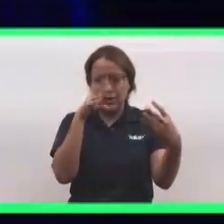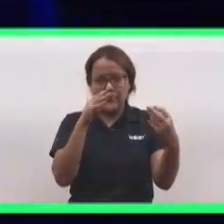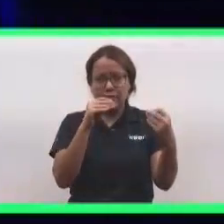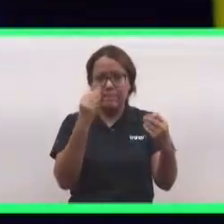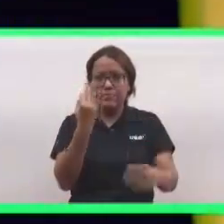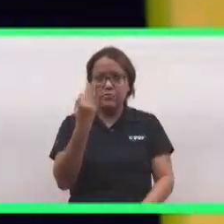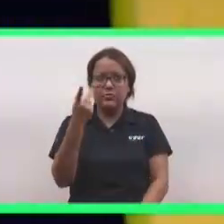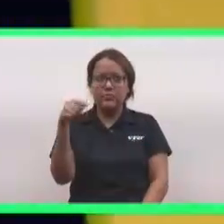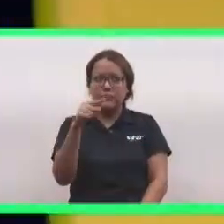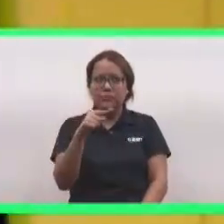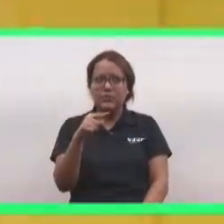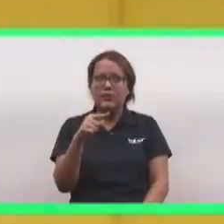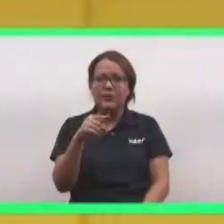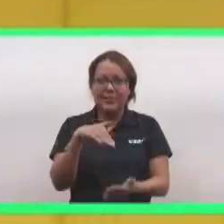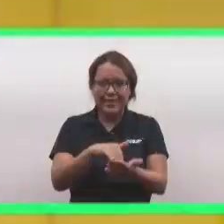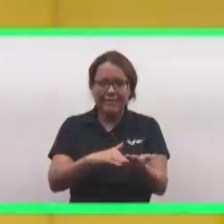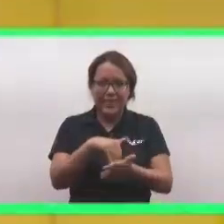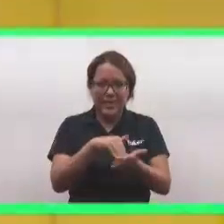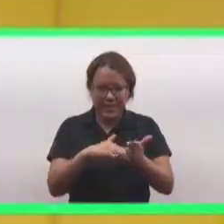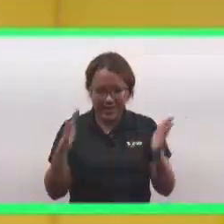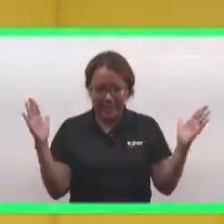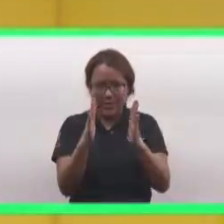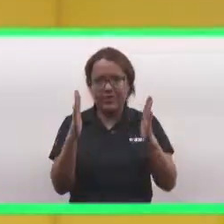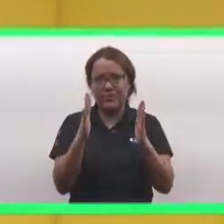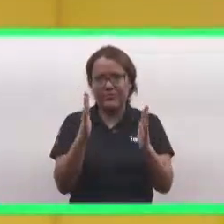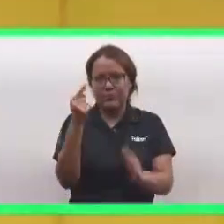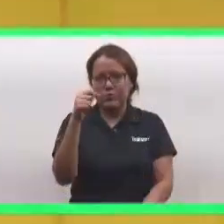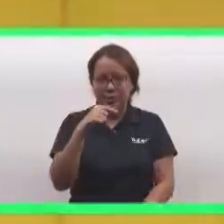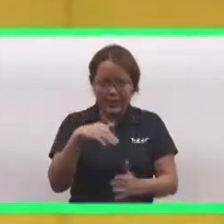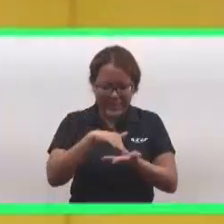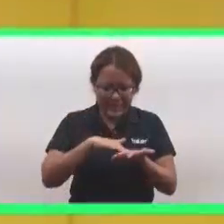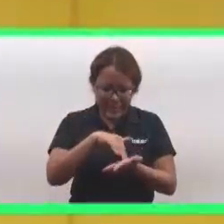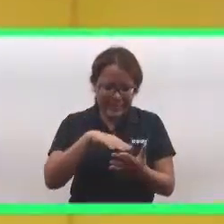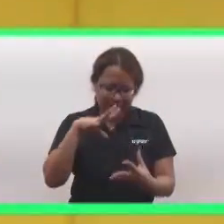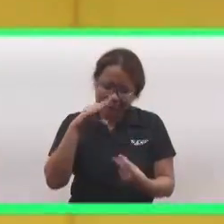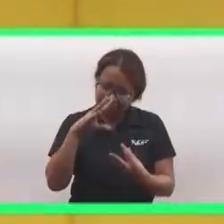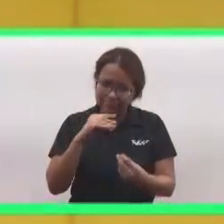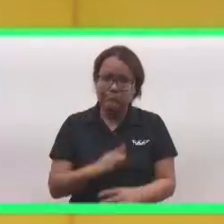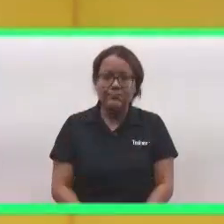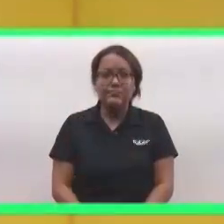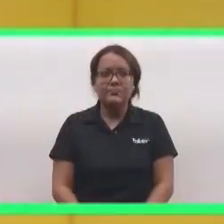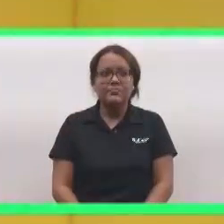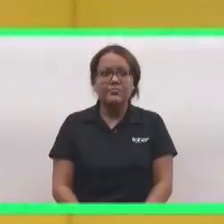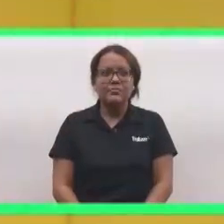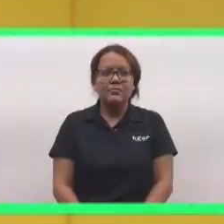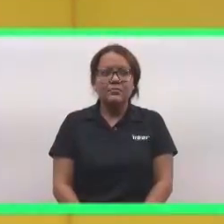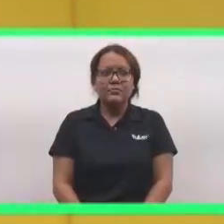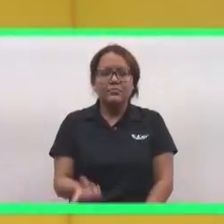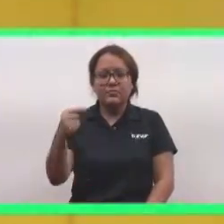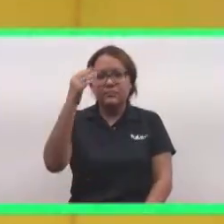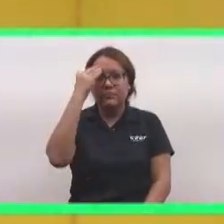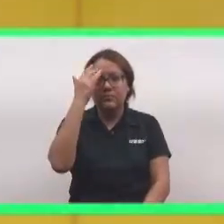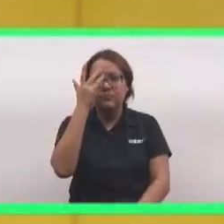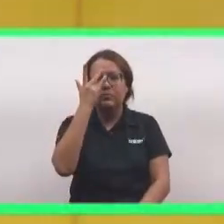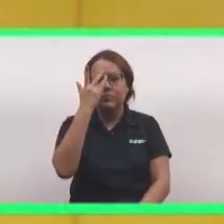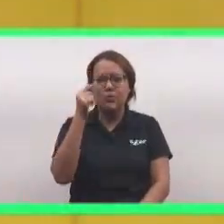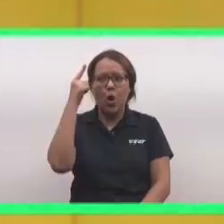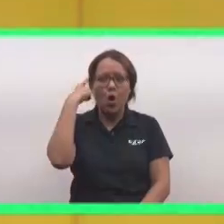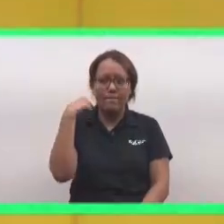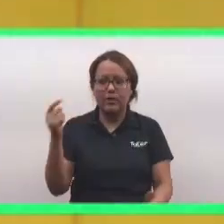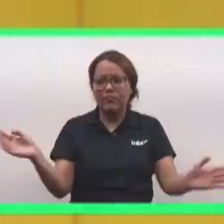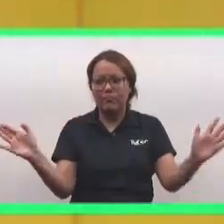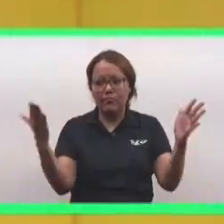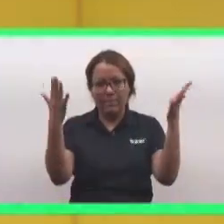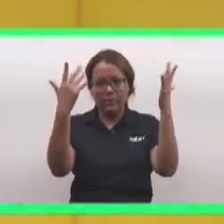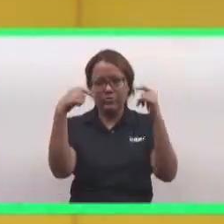favor, confronta tus debilidades. Habla con tus debilidades. Hay un señor bien famoso que todos hemos seguido